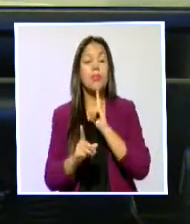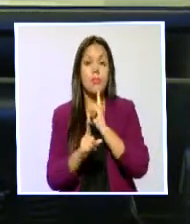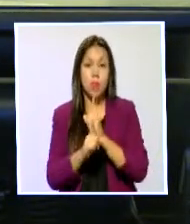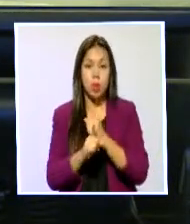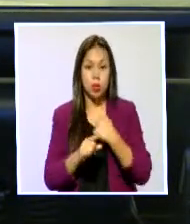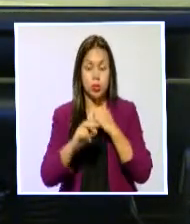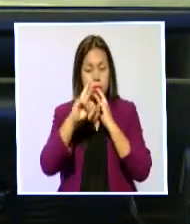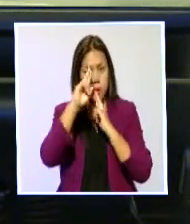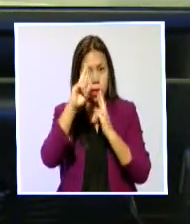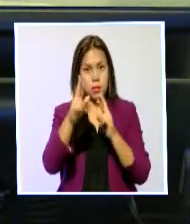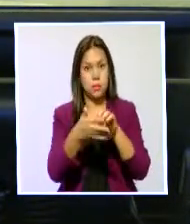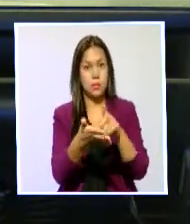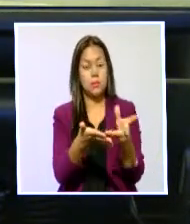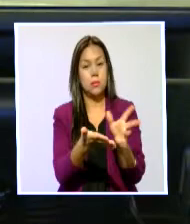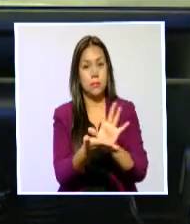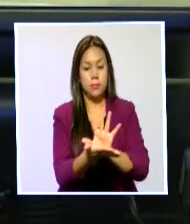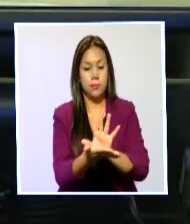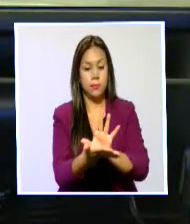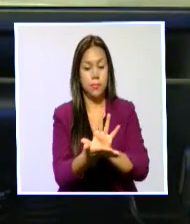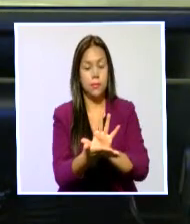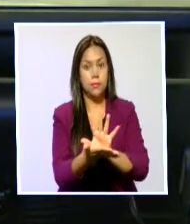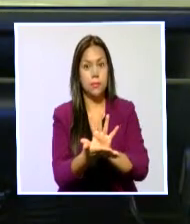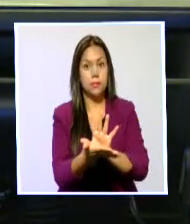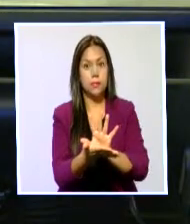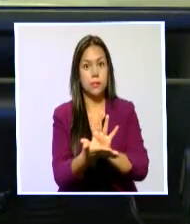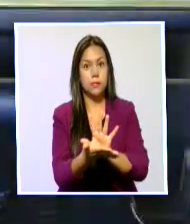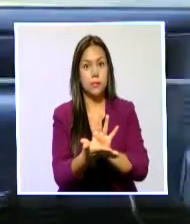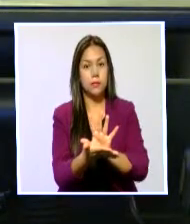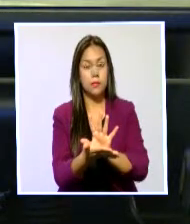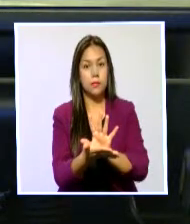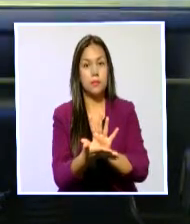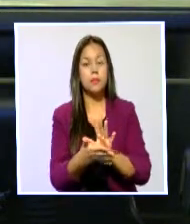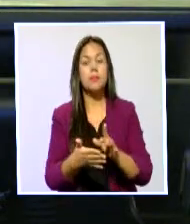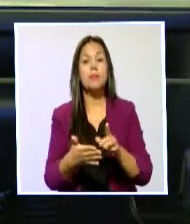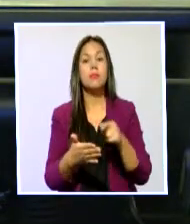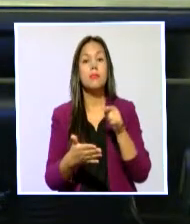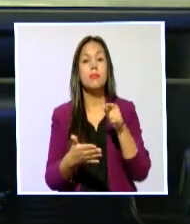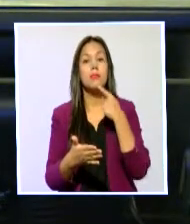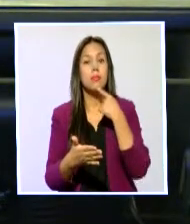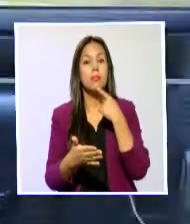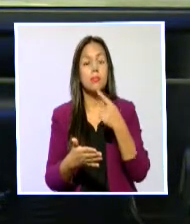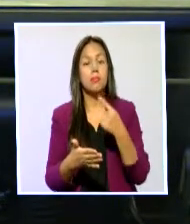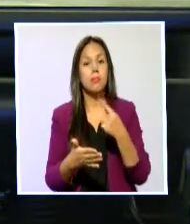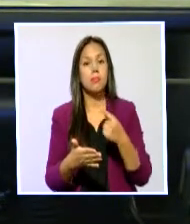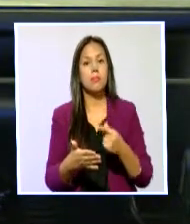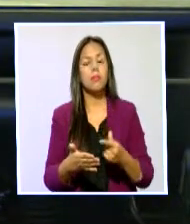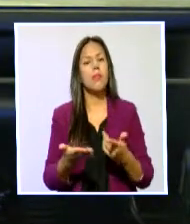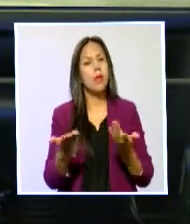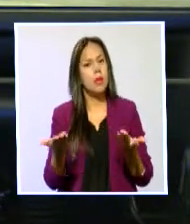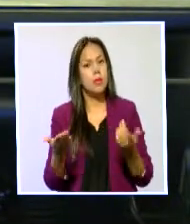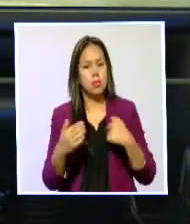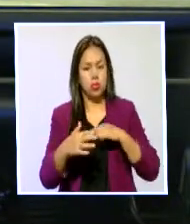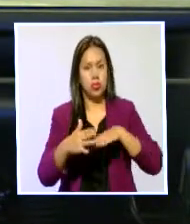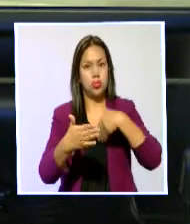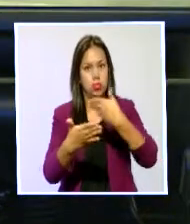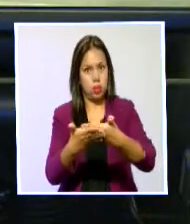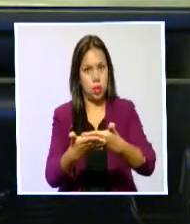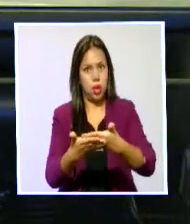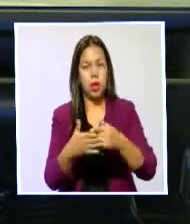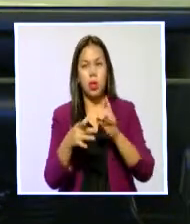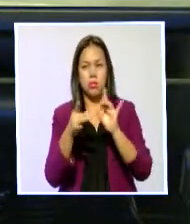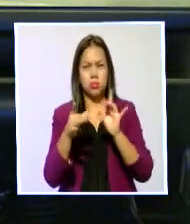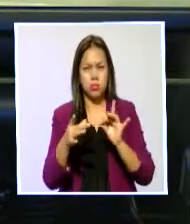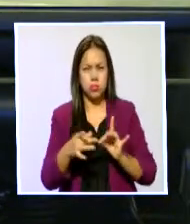debo a la Asamblea Nacional como instancia en la cual estoy obligado a precisar y rendir